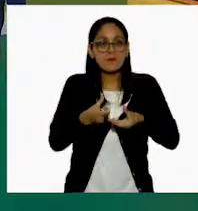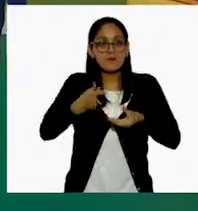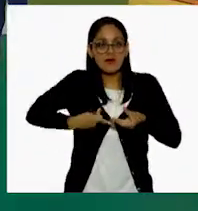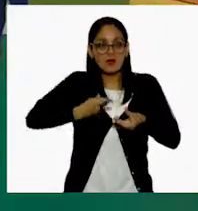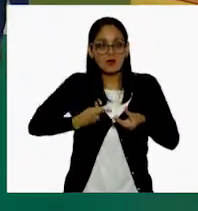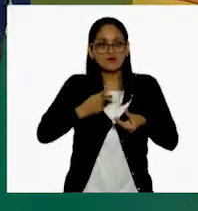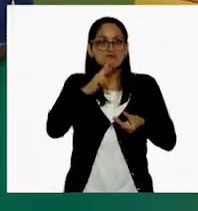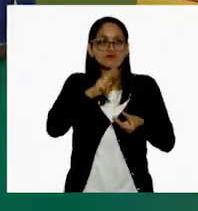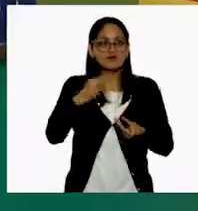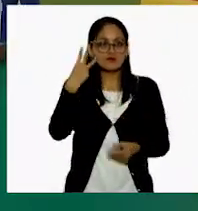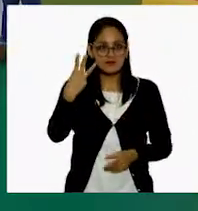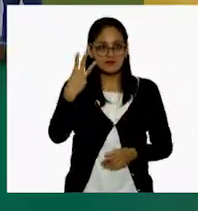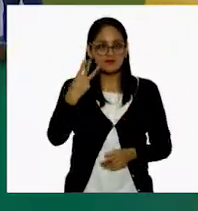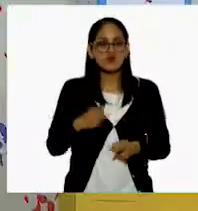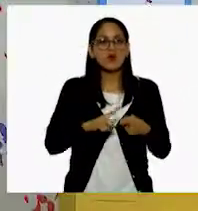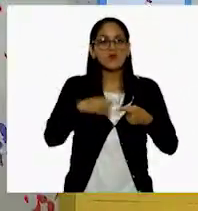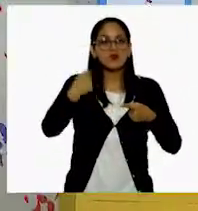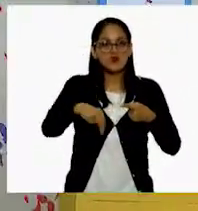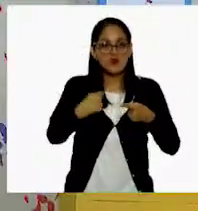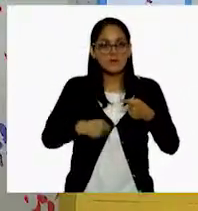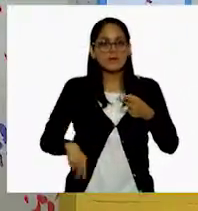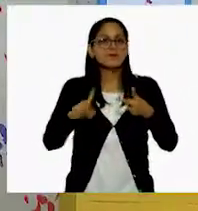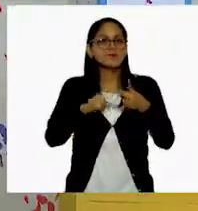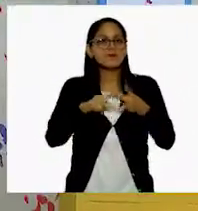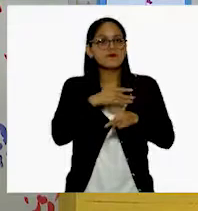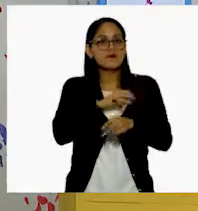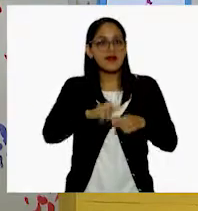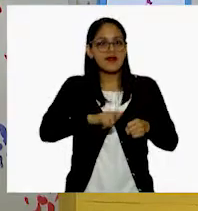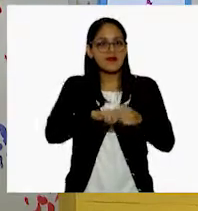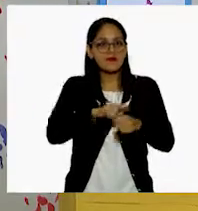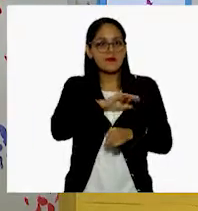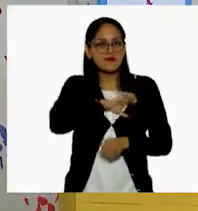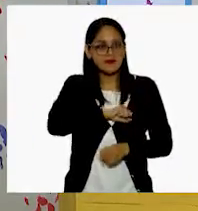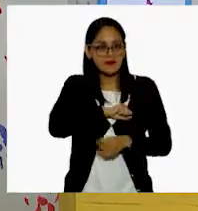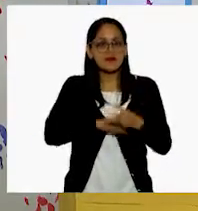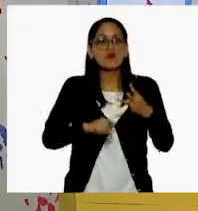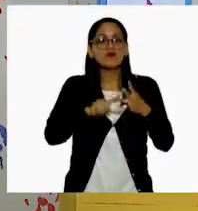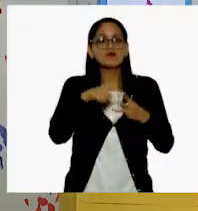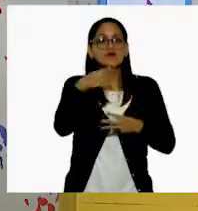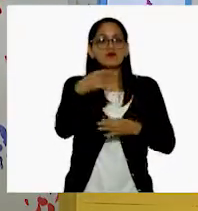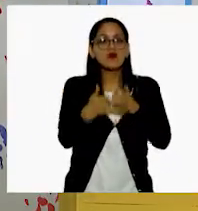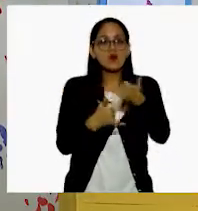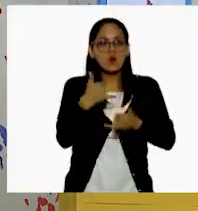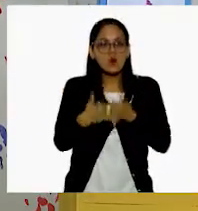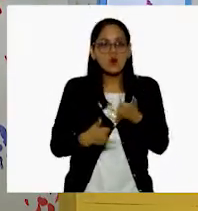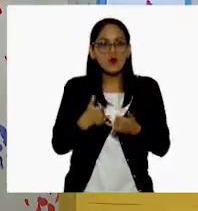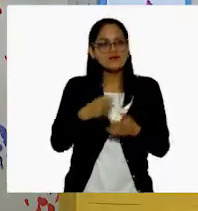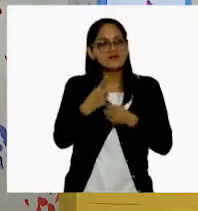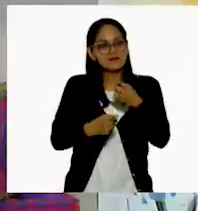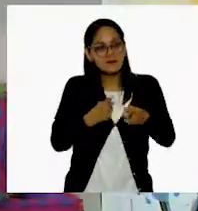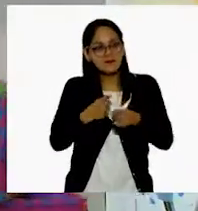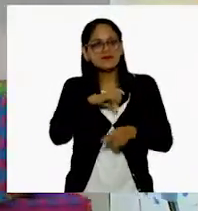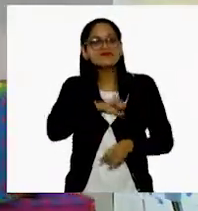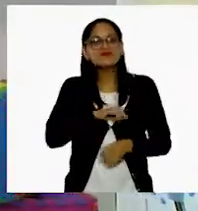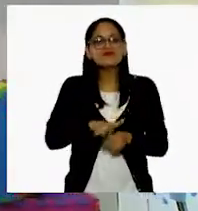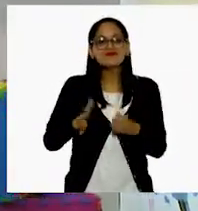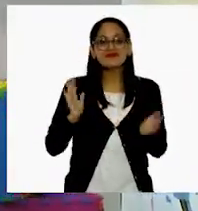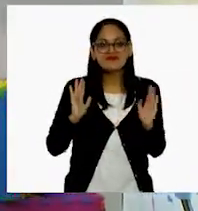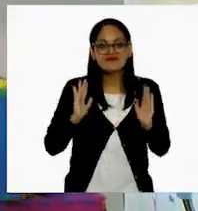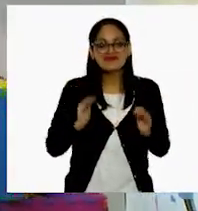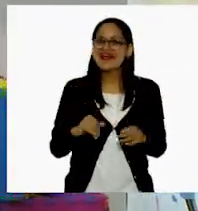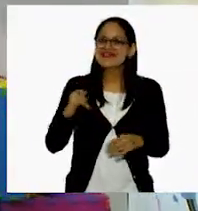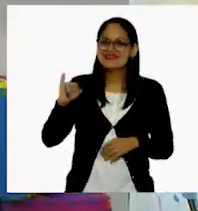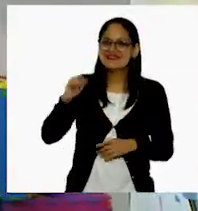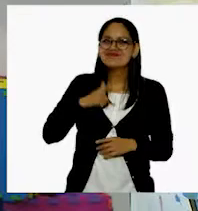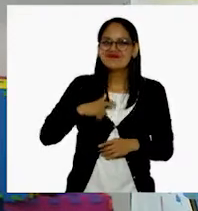preguntas. ¿Cómo se llama? ¿Cuál es su animal favorito? ¿Y cuál es su juego o deporte favorito? ¡Ay, me encanta! Sí, sí,